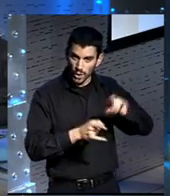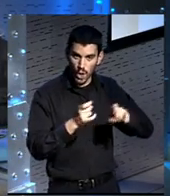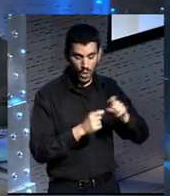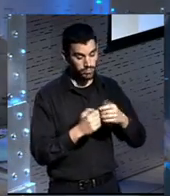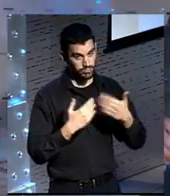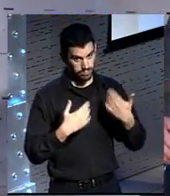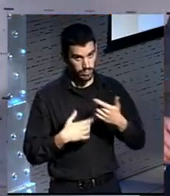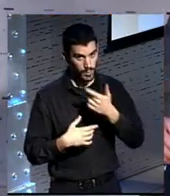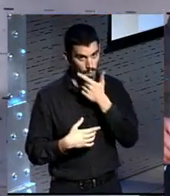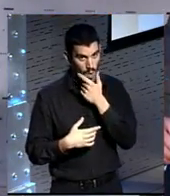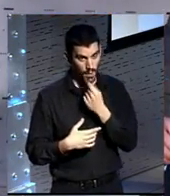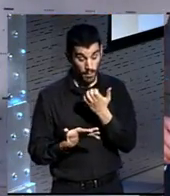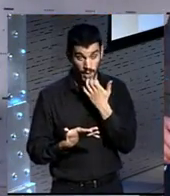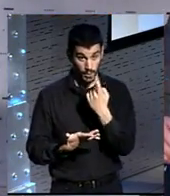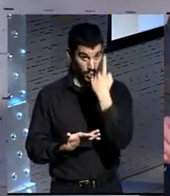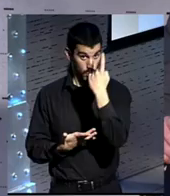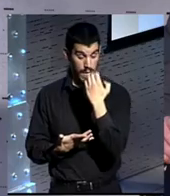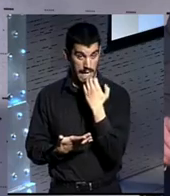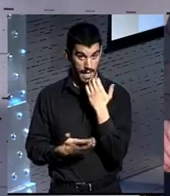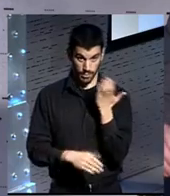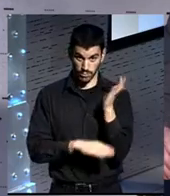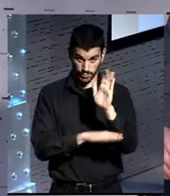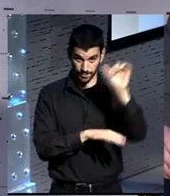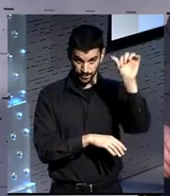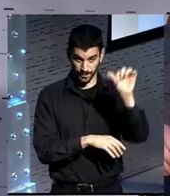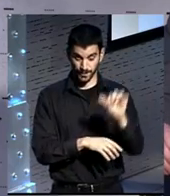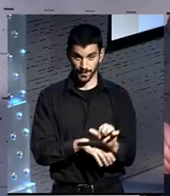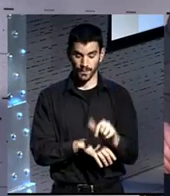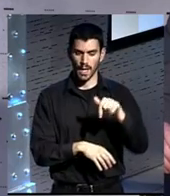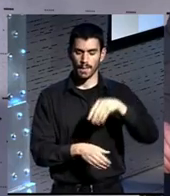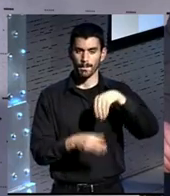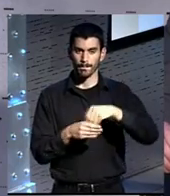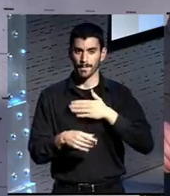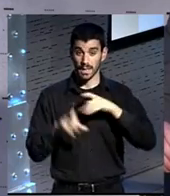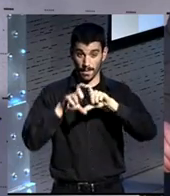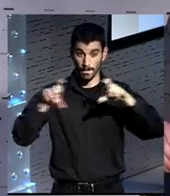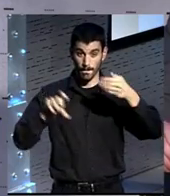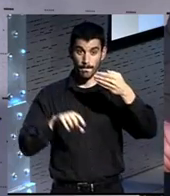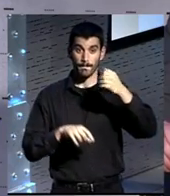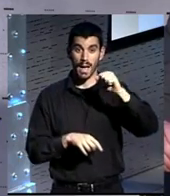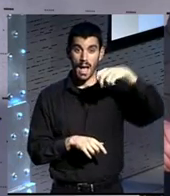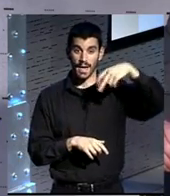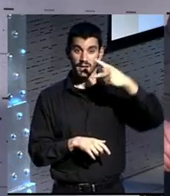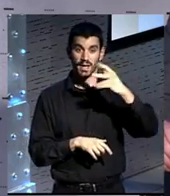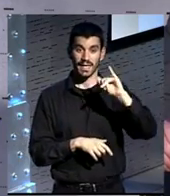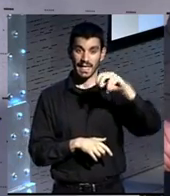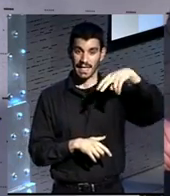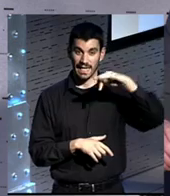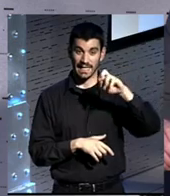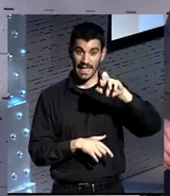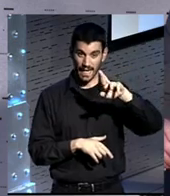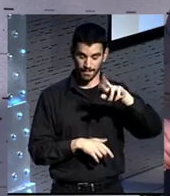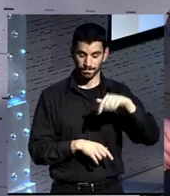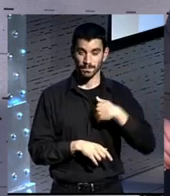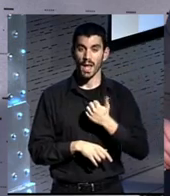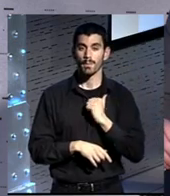Por citar una que yo creo que está funcionando muy bien en Bankinter, es en un portal de ahorro